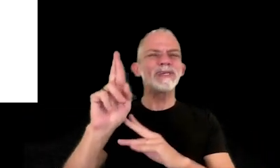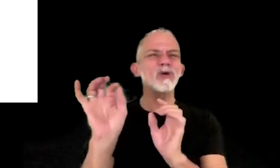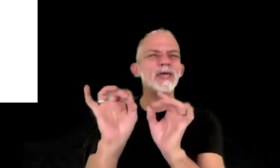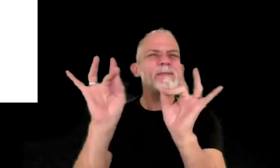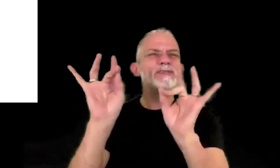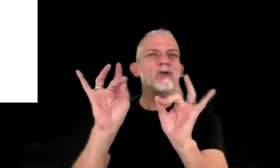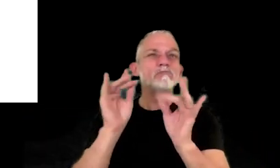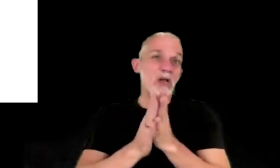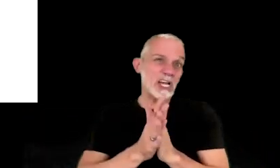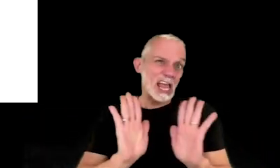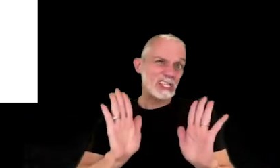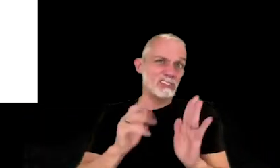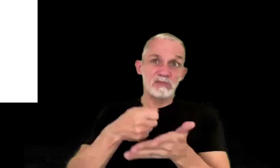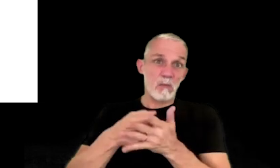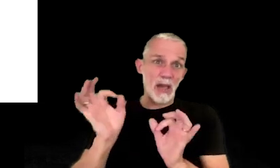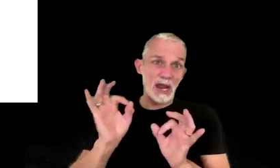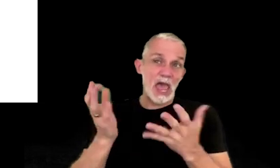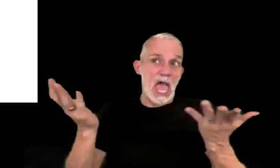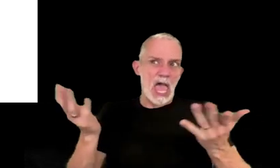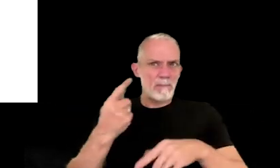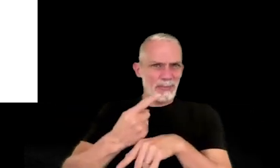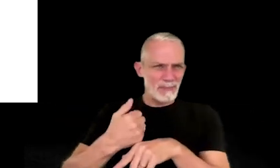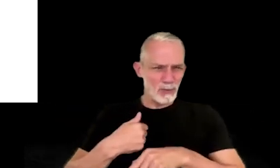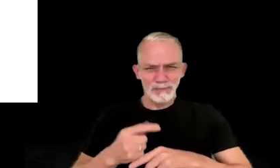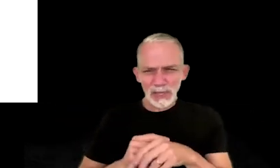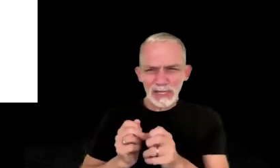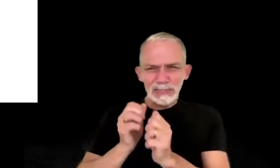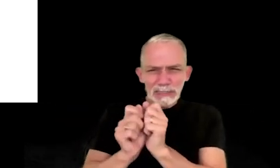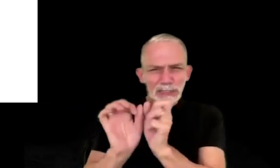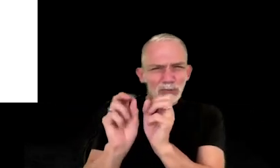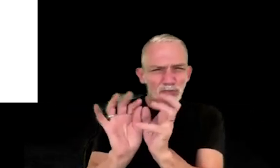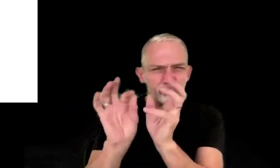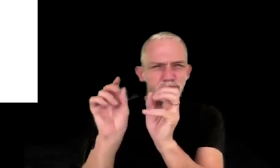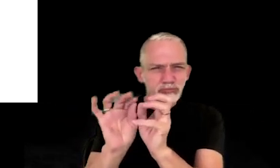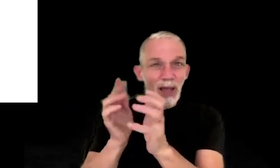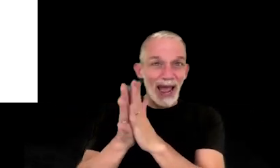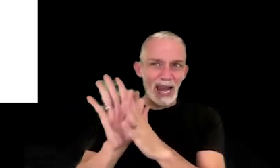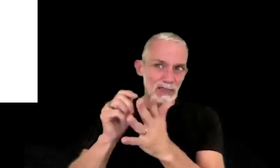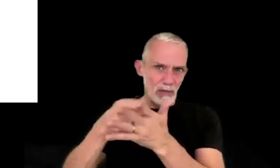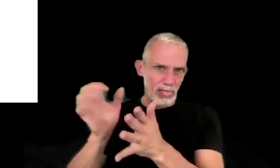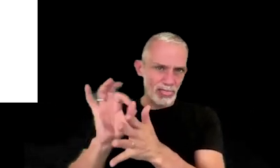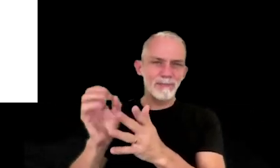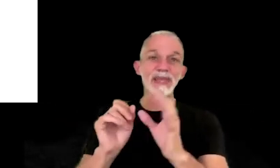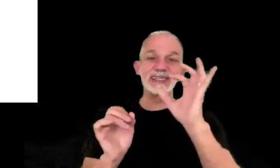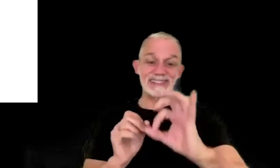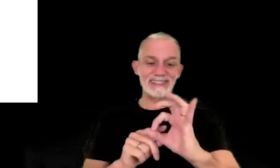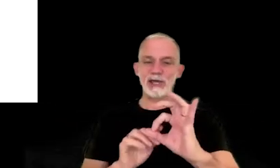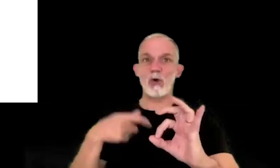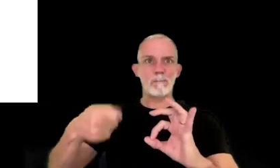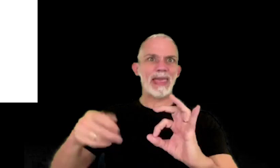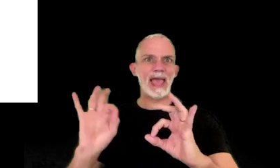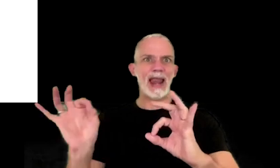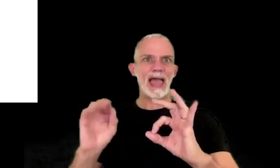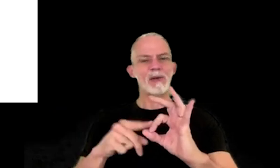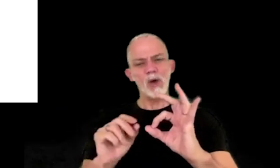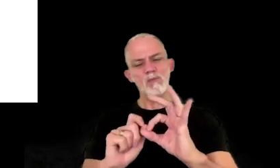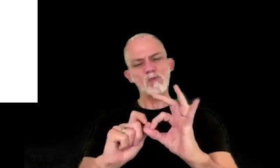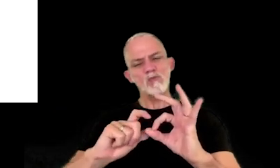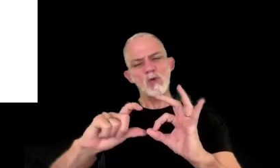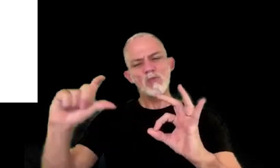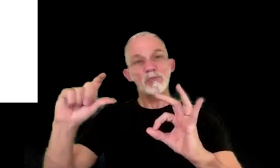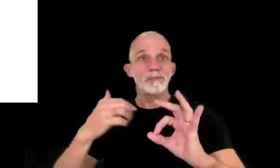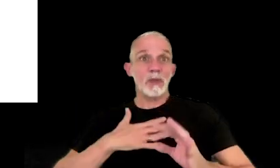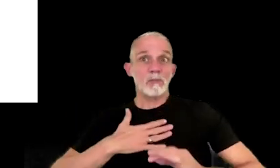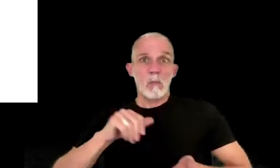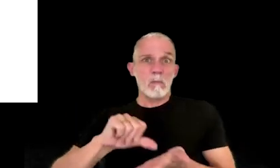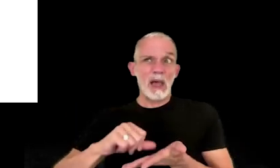gratis. O sea, iniciar el permiso de emisión, este mercado, en cero, que no haya que poner nada. Lo que pasa es que yo como país no pongo